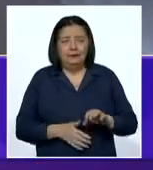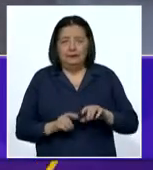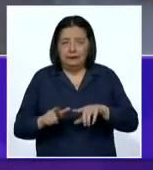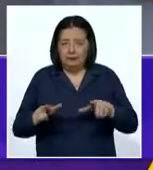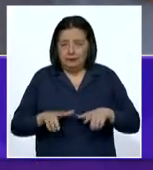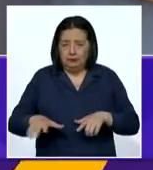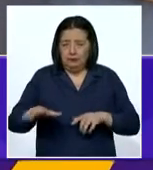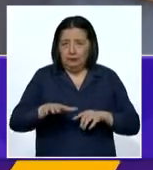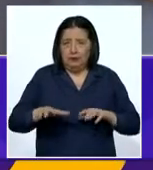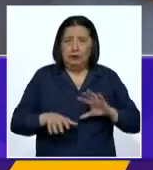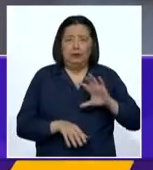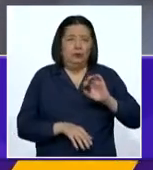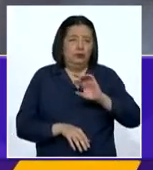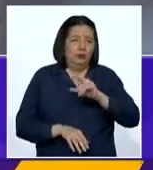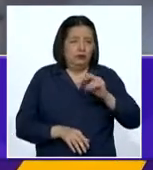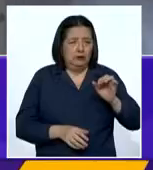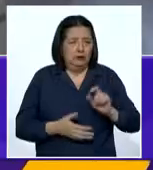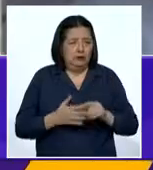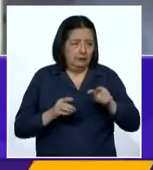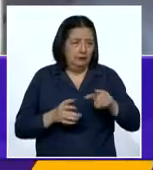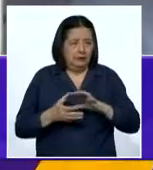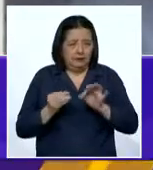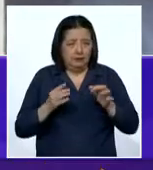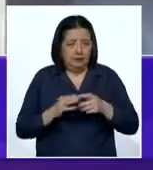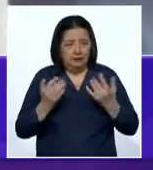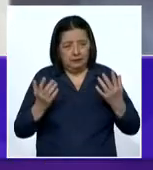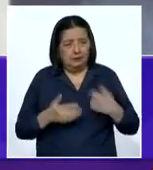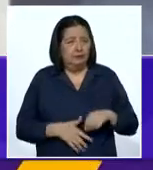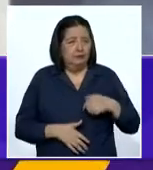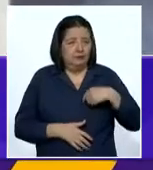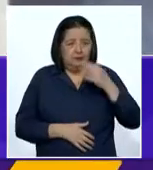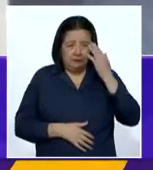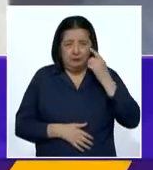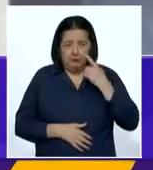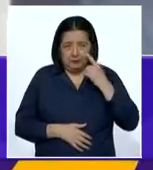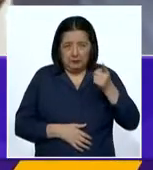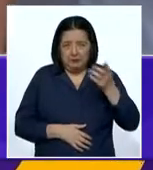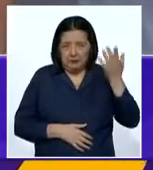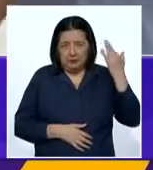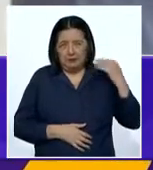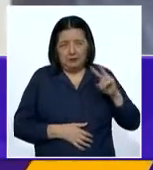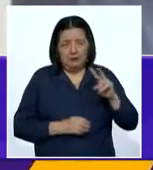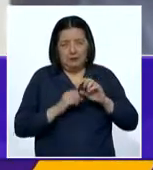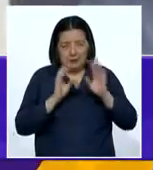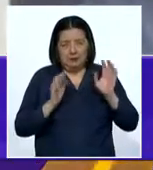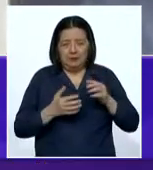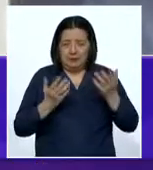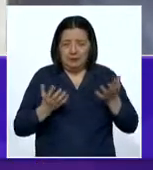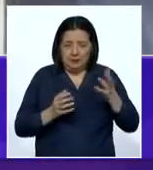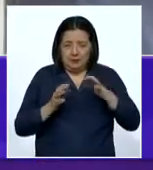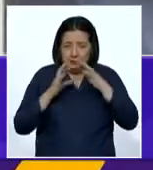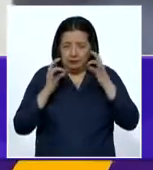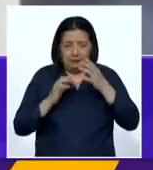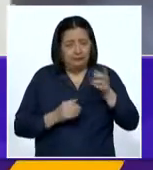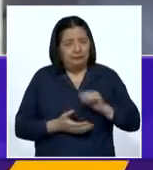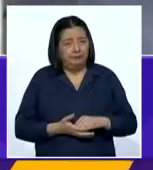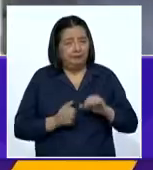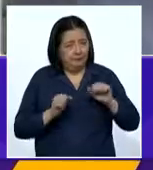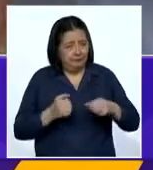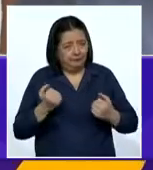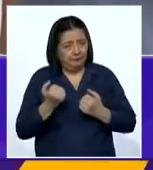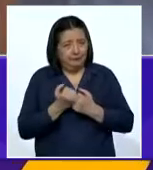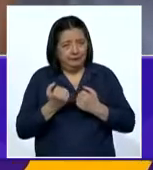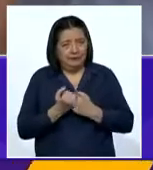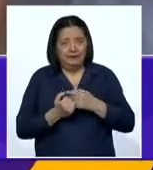en donde nosotros nos encontramos. Así que esa es la historia que le hemos logrado conocer a ella. La conocimos hace dos días. Y bueno, aquí están los gatitos. Vamos a apoyar